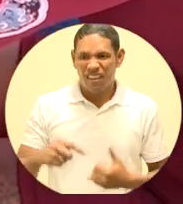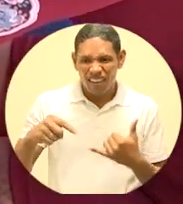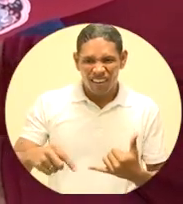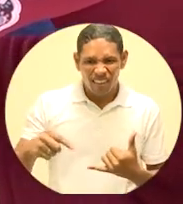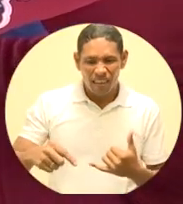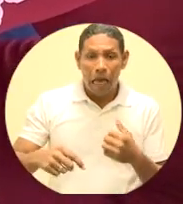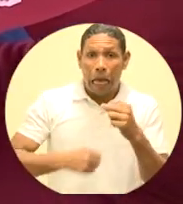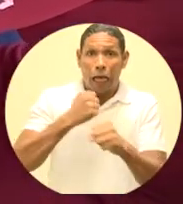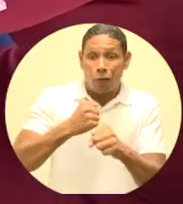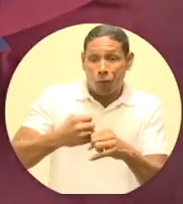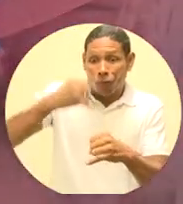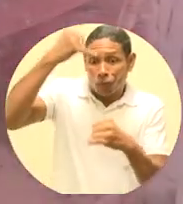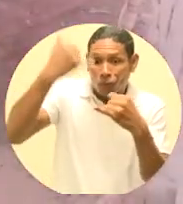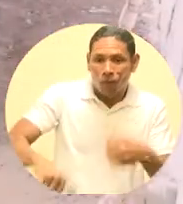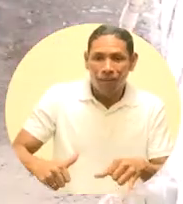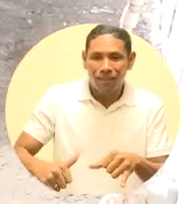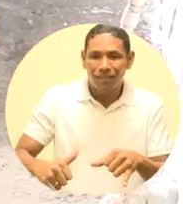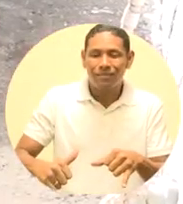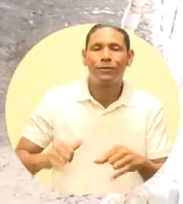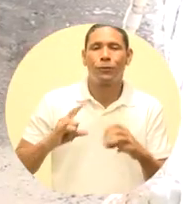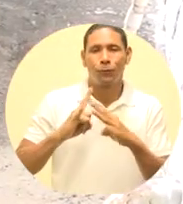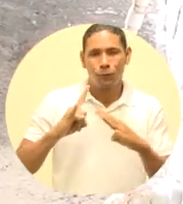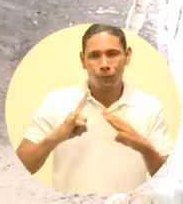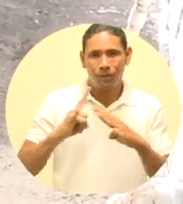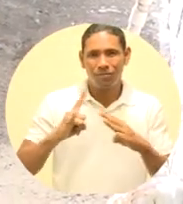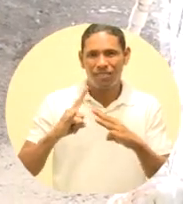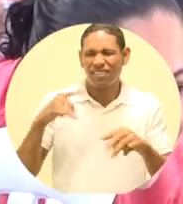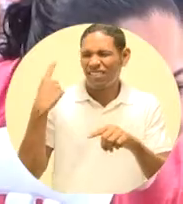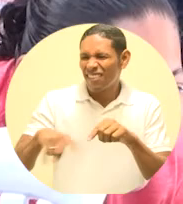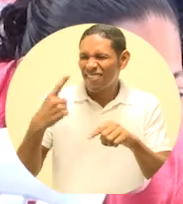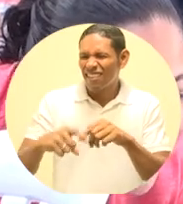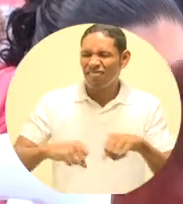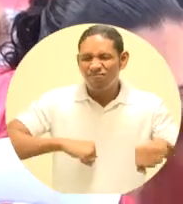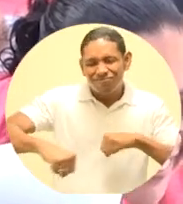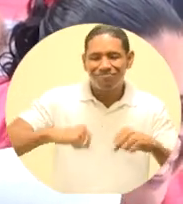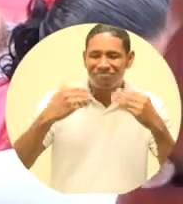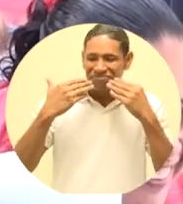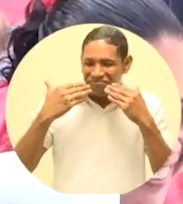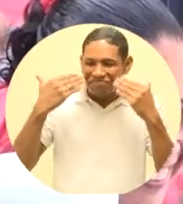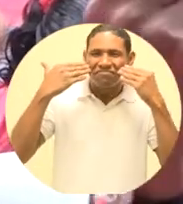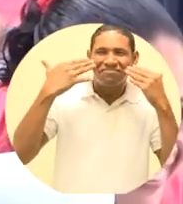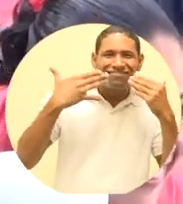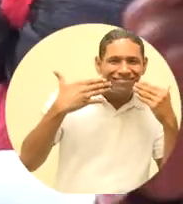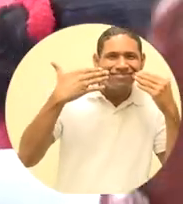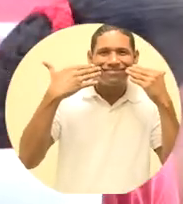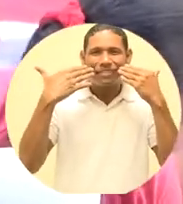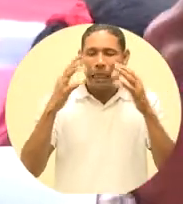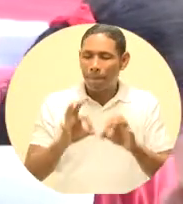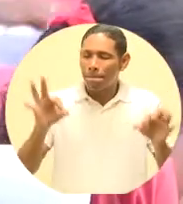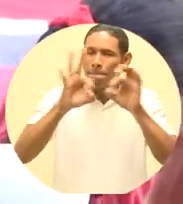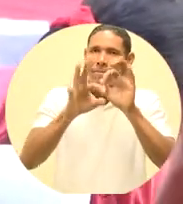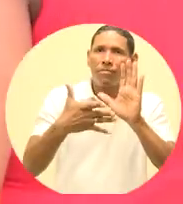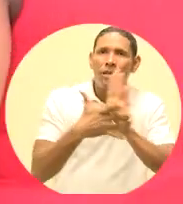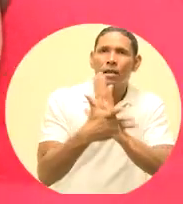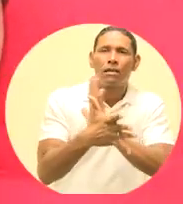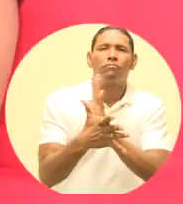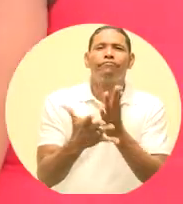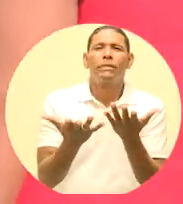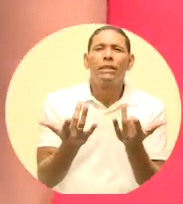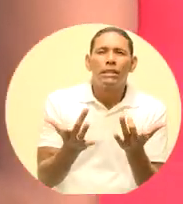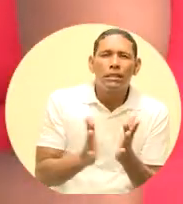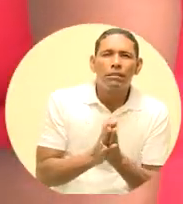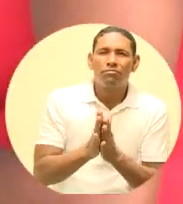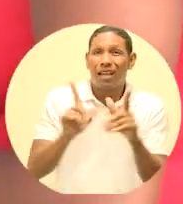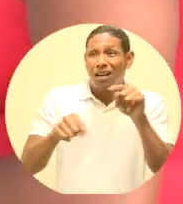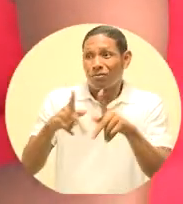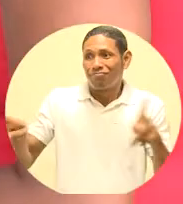A propósito de esta época de fin de año, una vez más, la Alma Mater llevó una jornada llena de sonrisas e integración que se traduce en un mensaje de